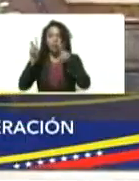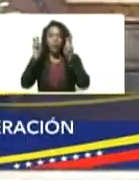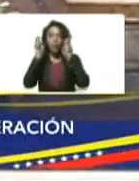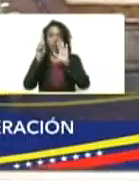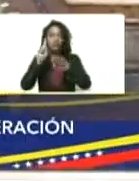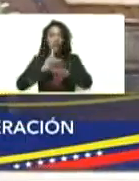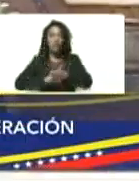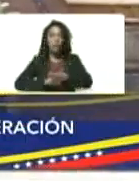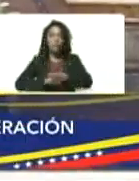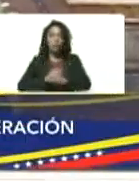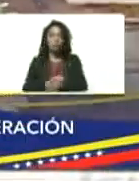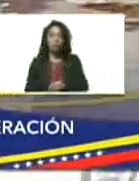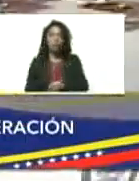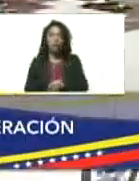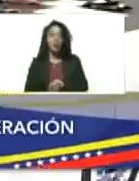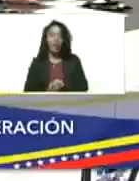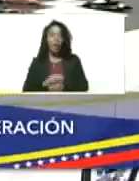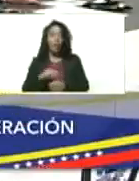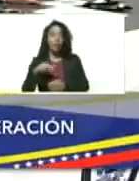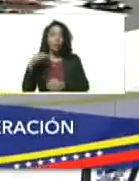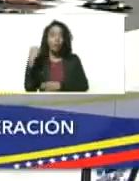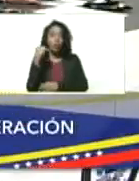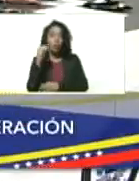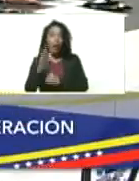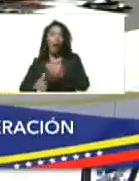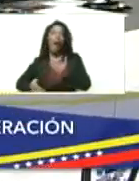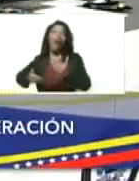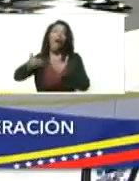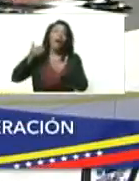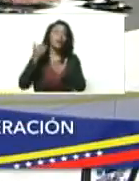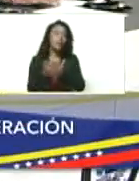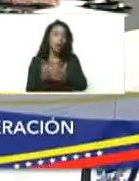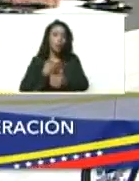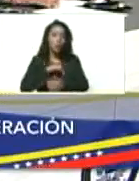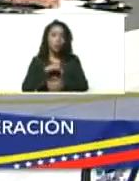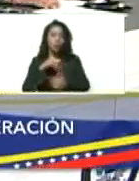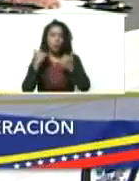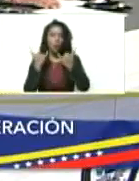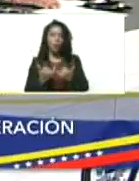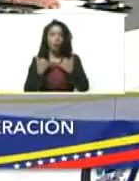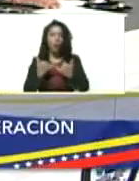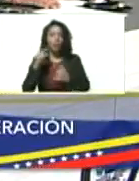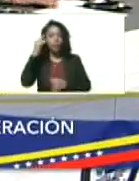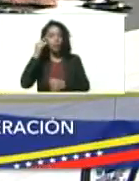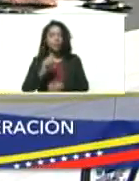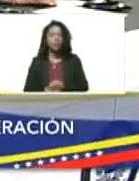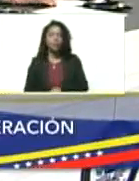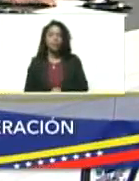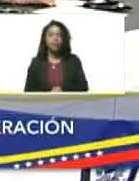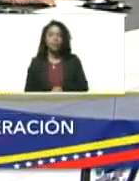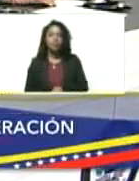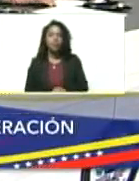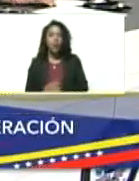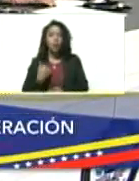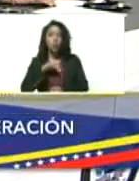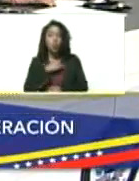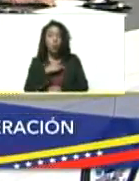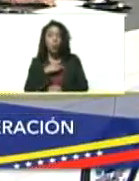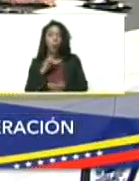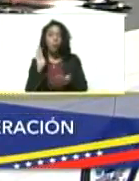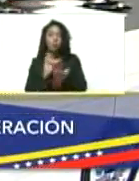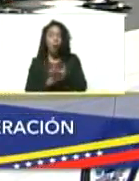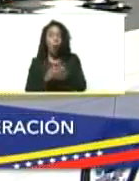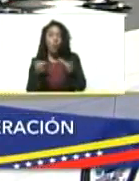etapa desde noviembre hasta nuestros días hemos entablado un conjunto de